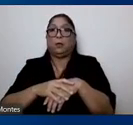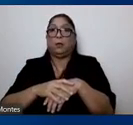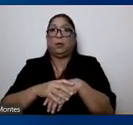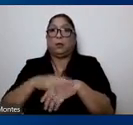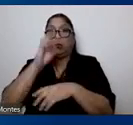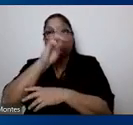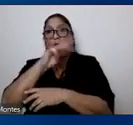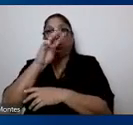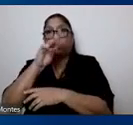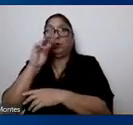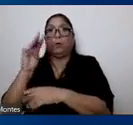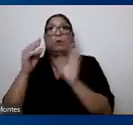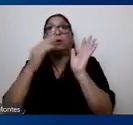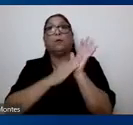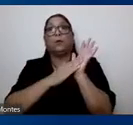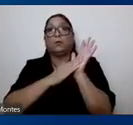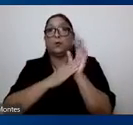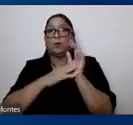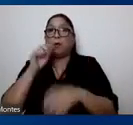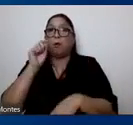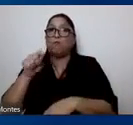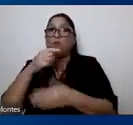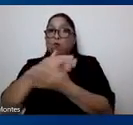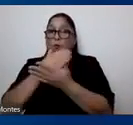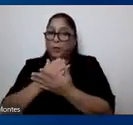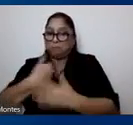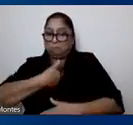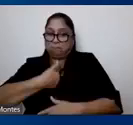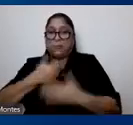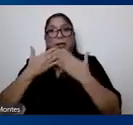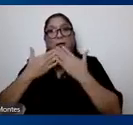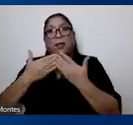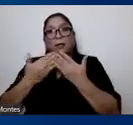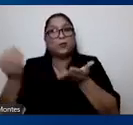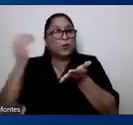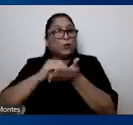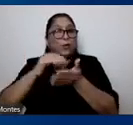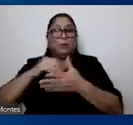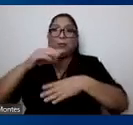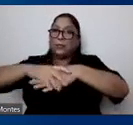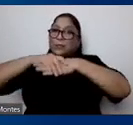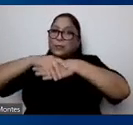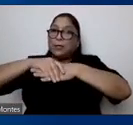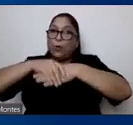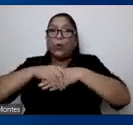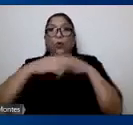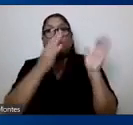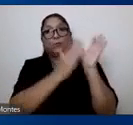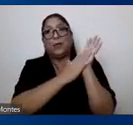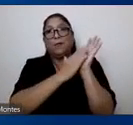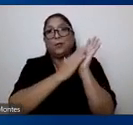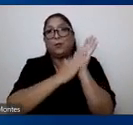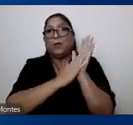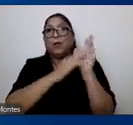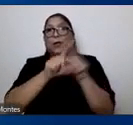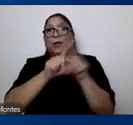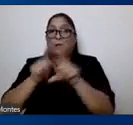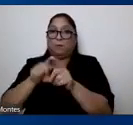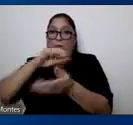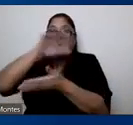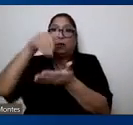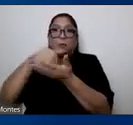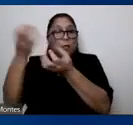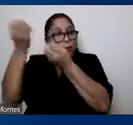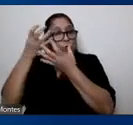plataformas. Por mi parte, les agradezco mucho una vez más y reitero el saludo desde la Defensoría del Pueblo y también del Centro de Información para